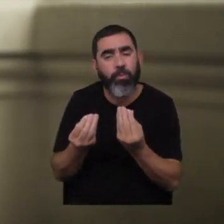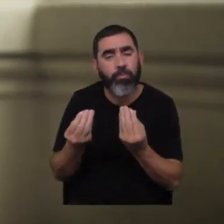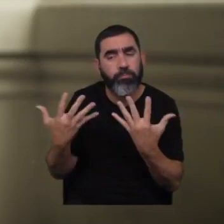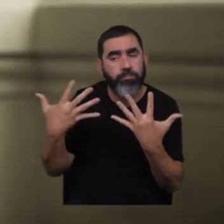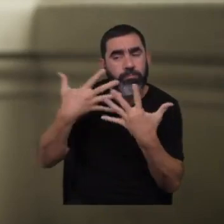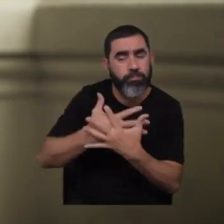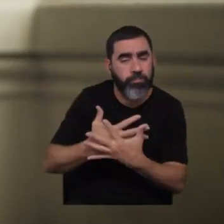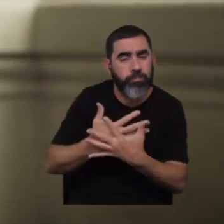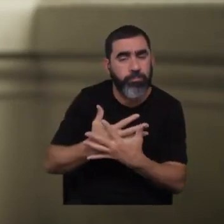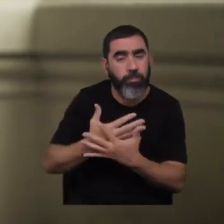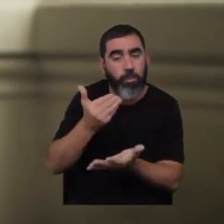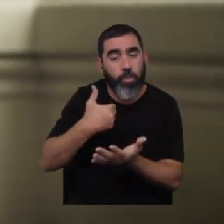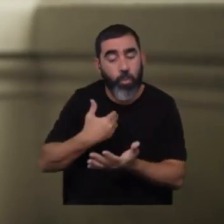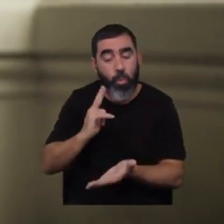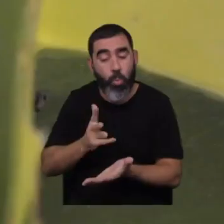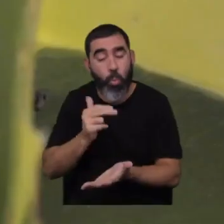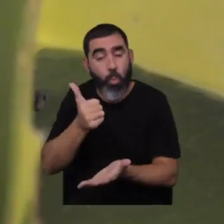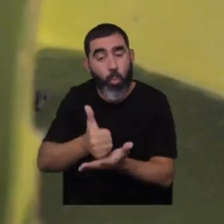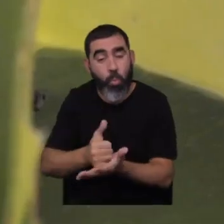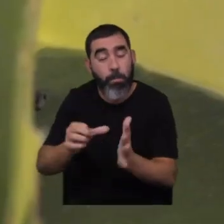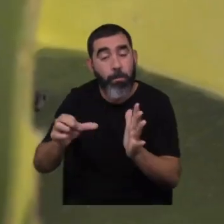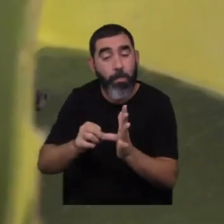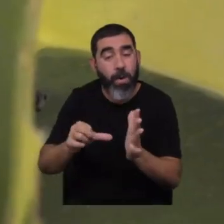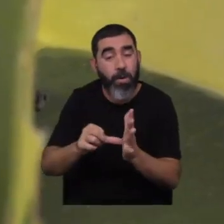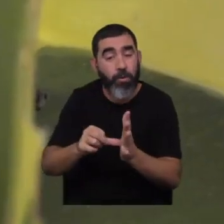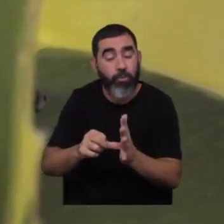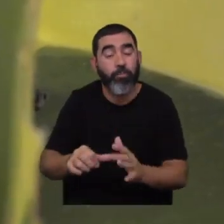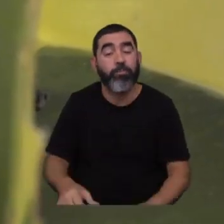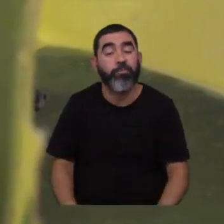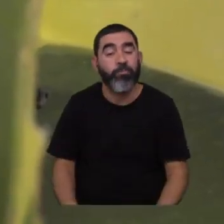afectar el efecto de la presencia humana en los ecosistemas.